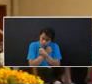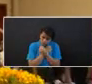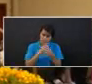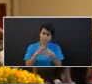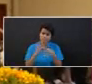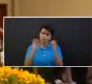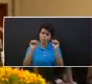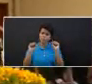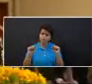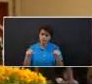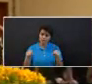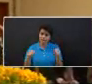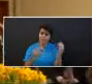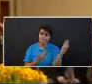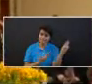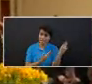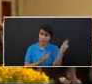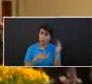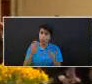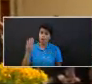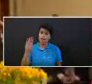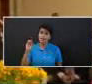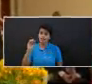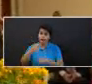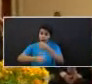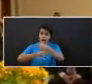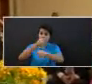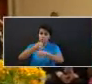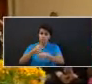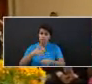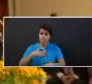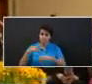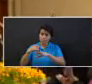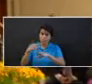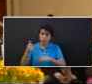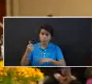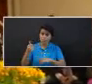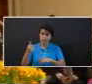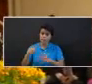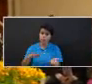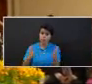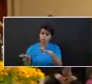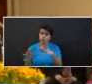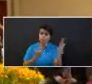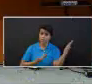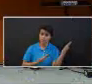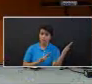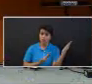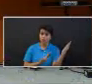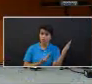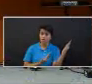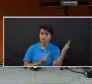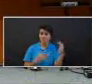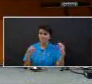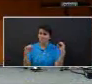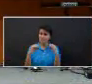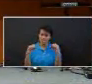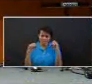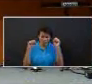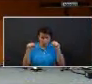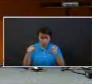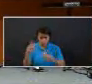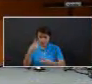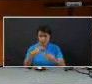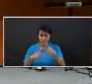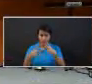después de haberte servido, Señor, 40 años. Mi esposa murió sirviéndote. Nadie pudo venir a